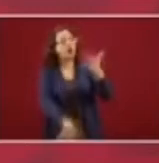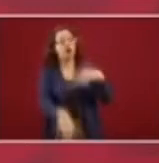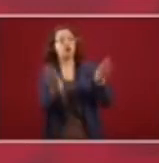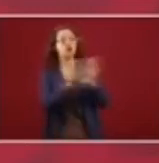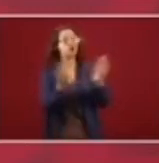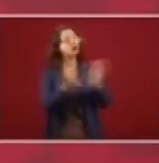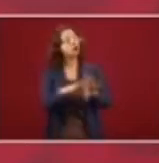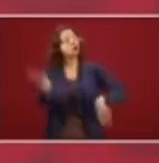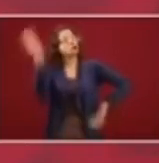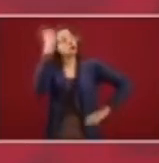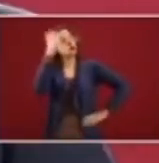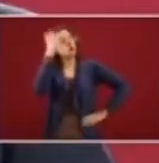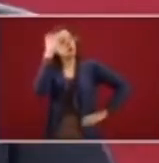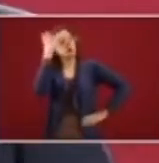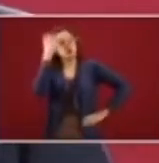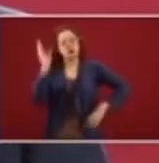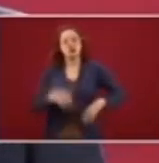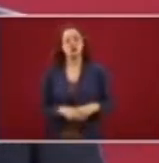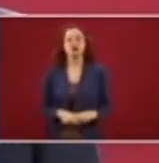qué barbaridad,